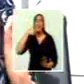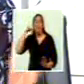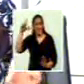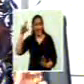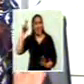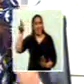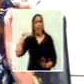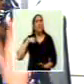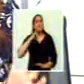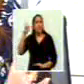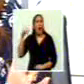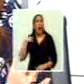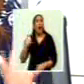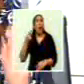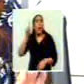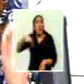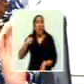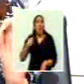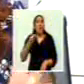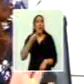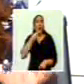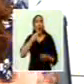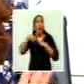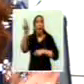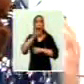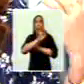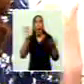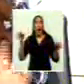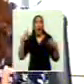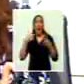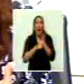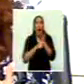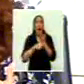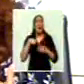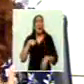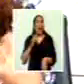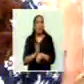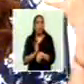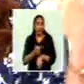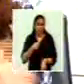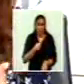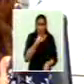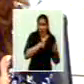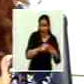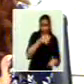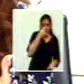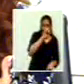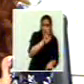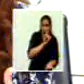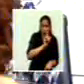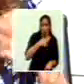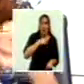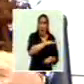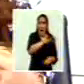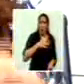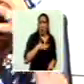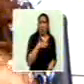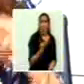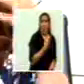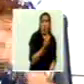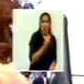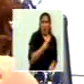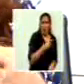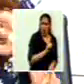millones de dólares de exportación de carne. Yo no vendo vacas, yo no tengo campos, pero lucho